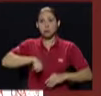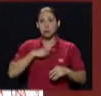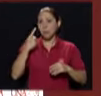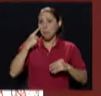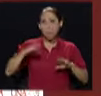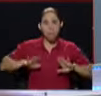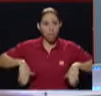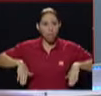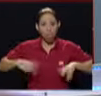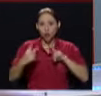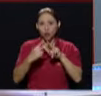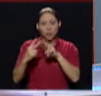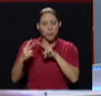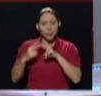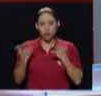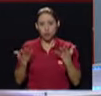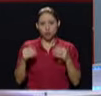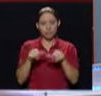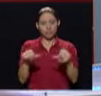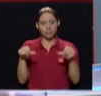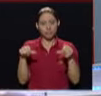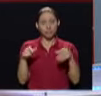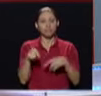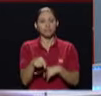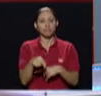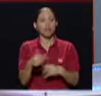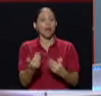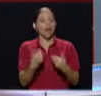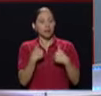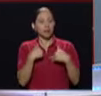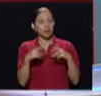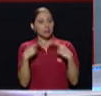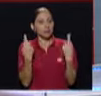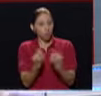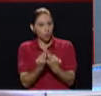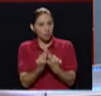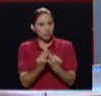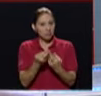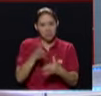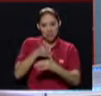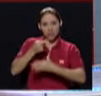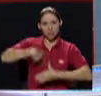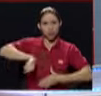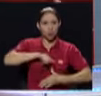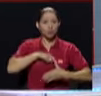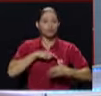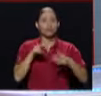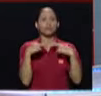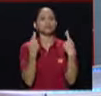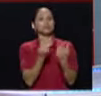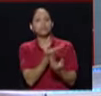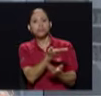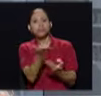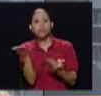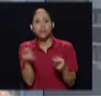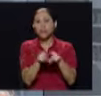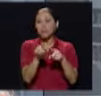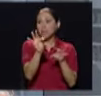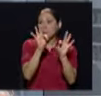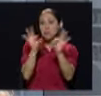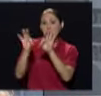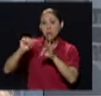área. Al tener estas reuniones y reunirnos entre nosotros, y además invitar a otros sismólogos de